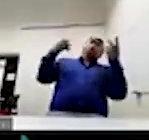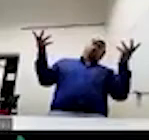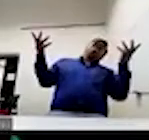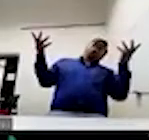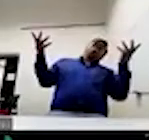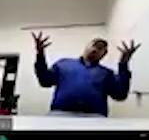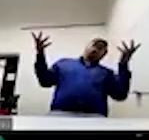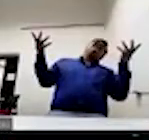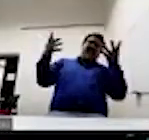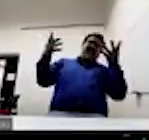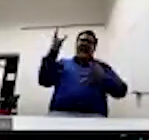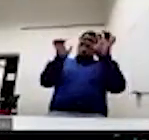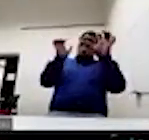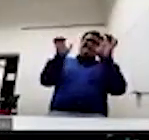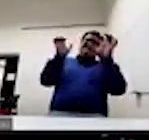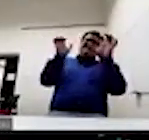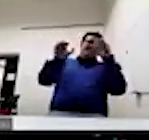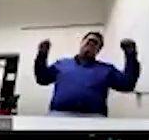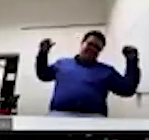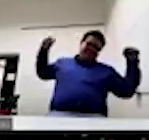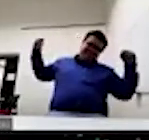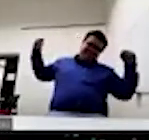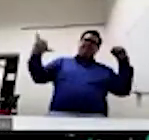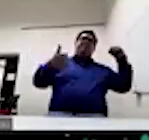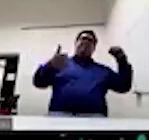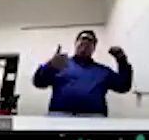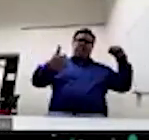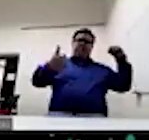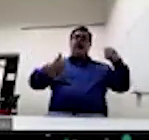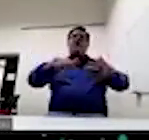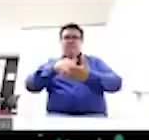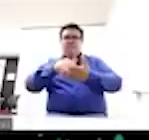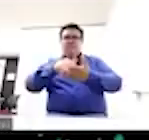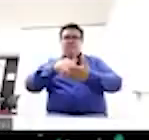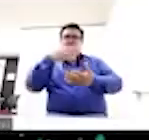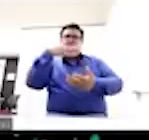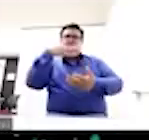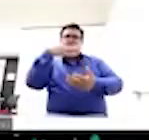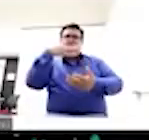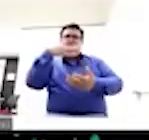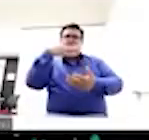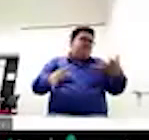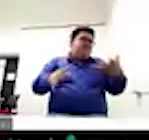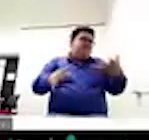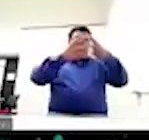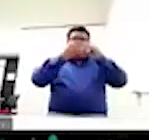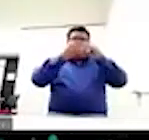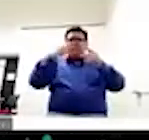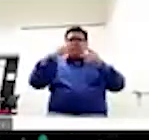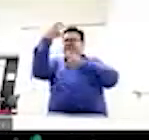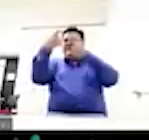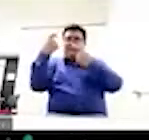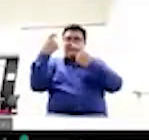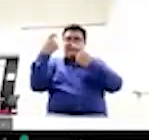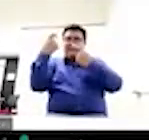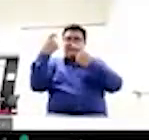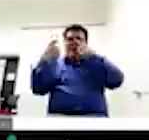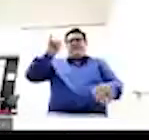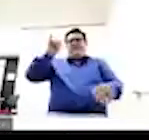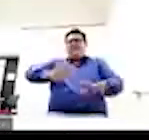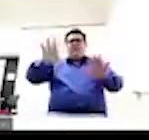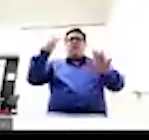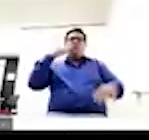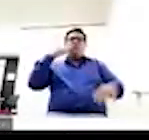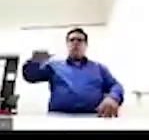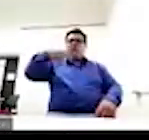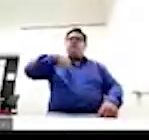manifestar resistencia. Correrse de placer al anular al otro, al exterminar su palabra, y en